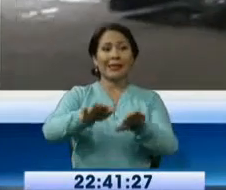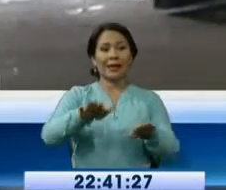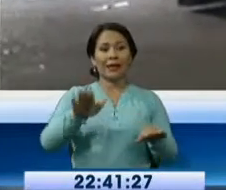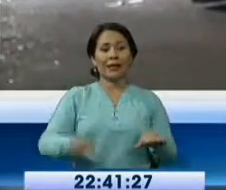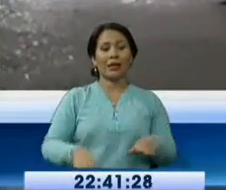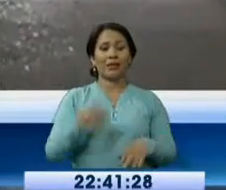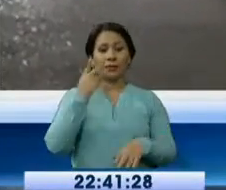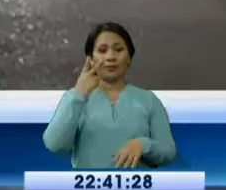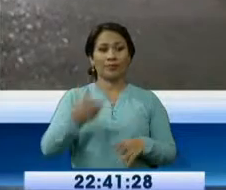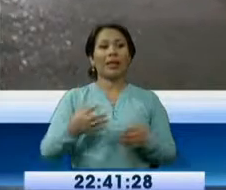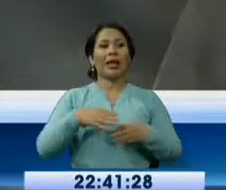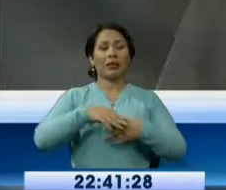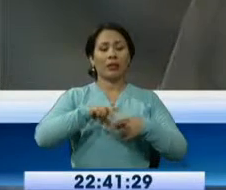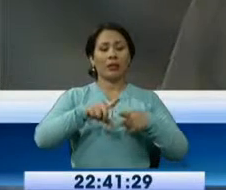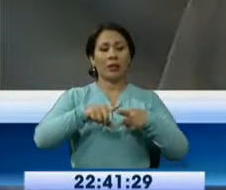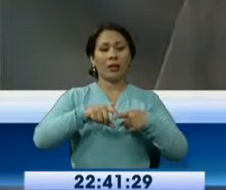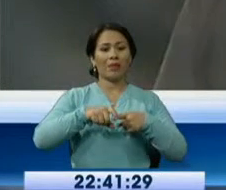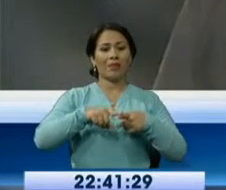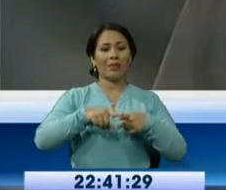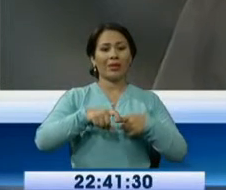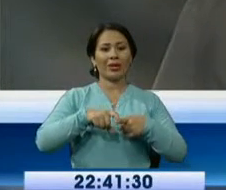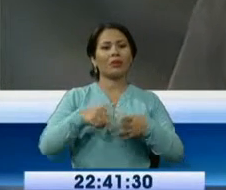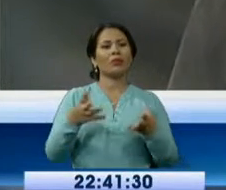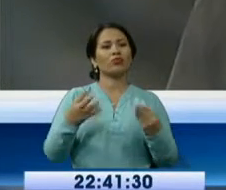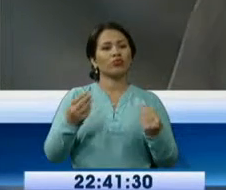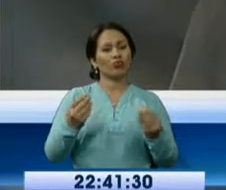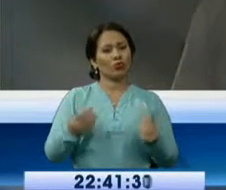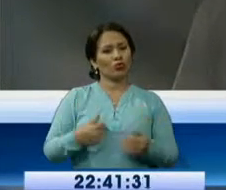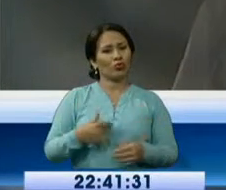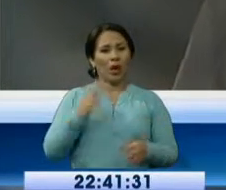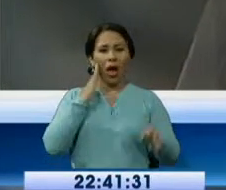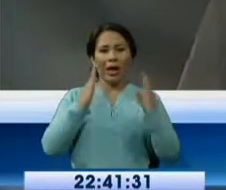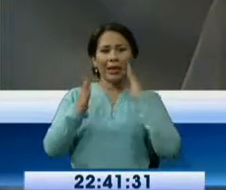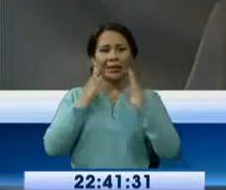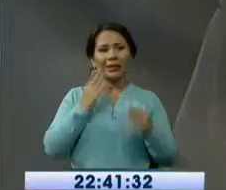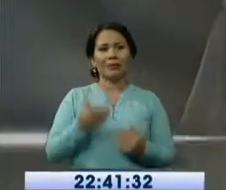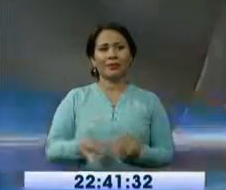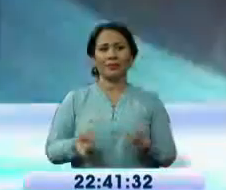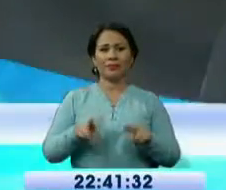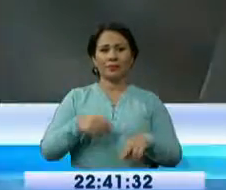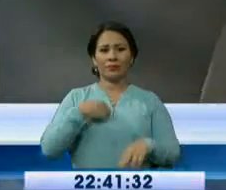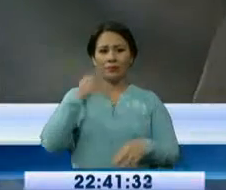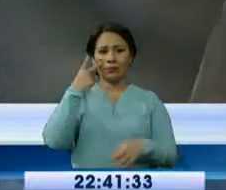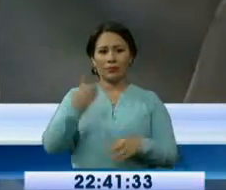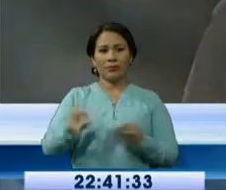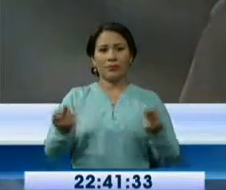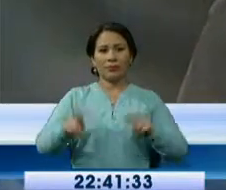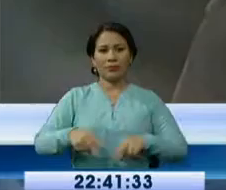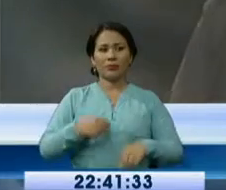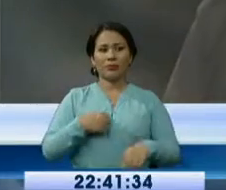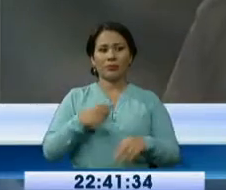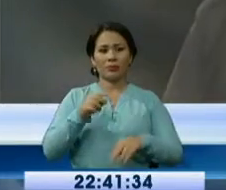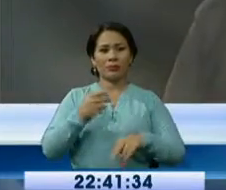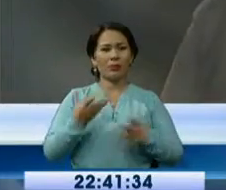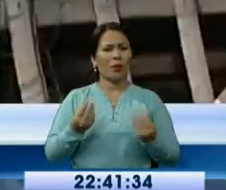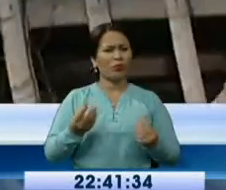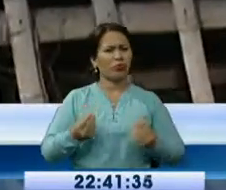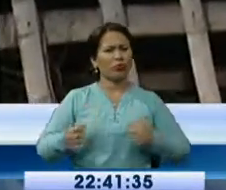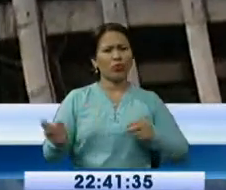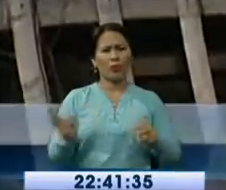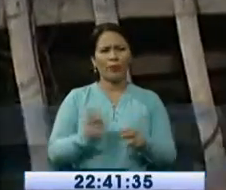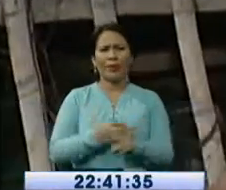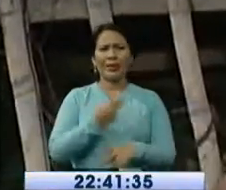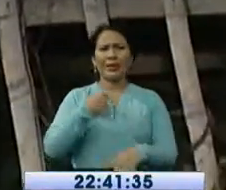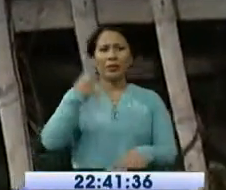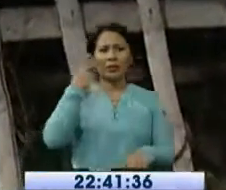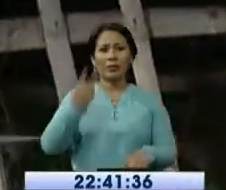eso depende mucho, influye mucho para que se diga este tipo de incidentes. También calzada húmeda. Al momento no está la calzada húmeda. No puede